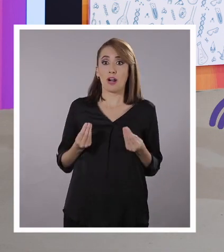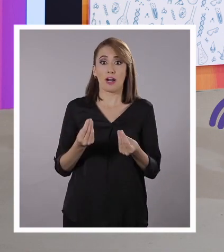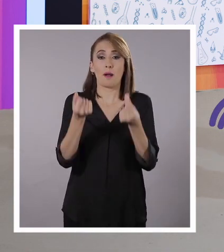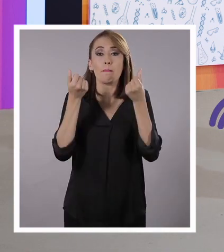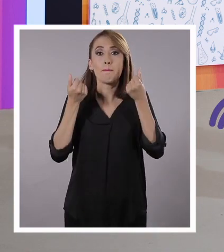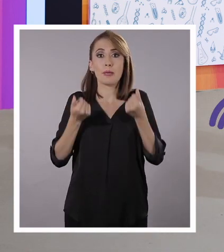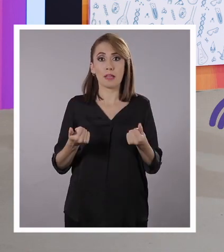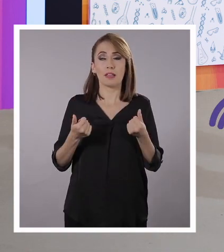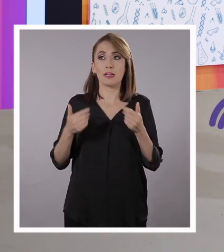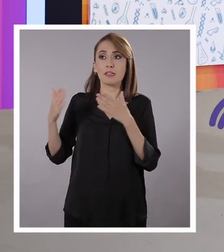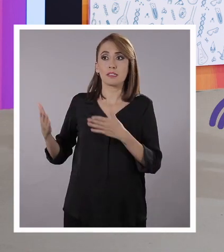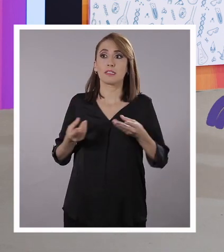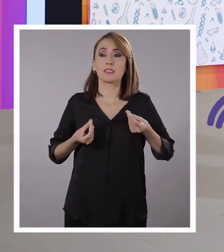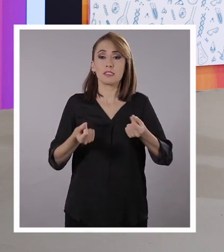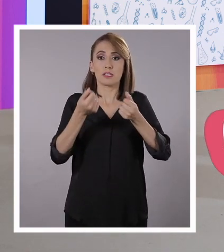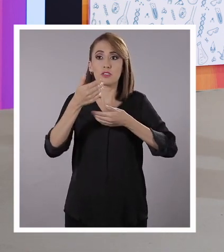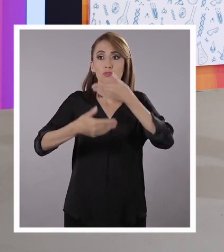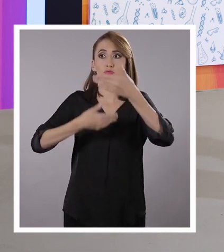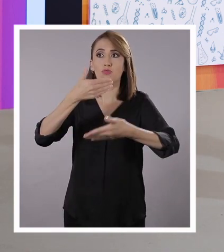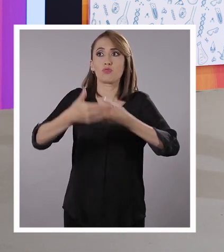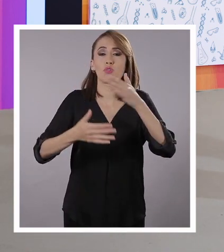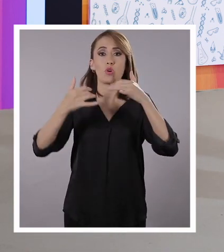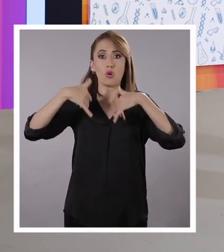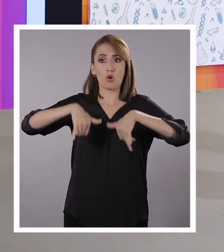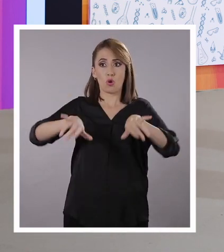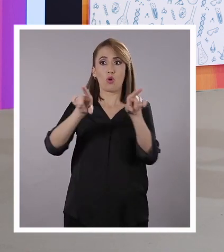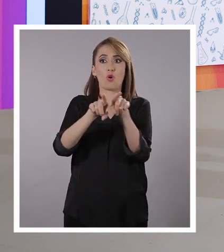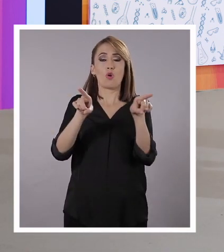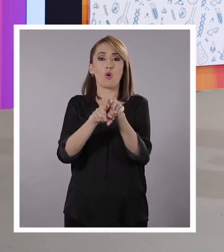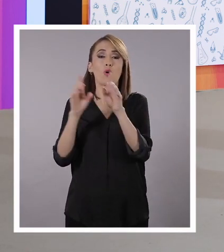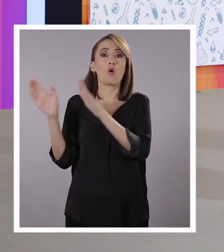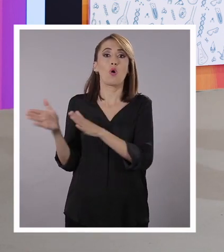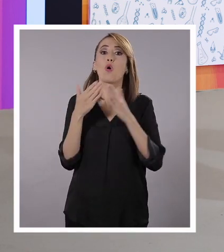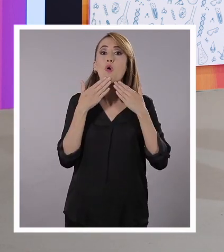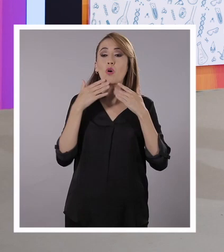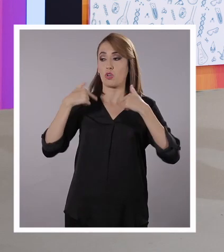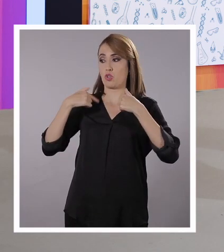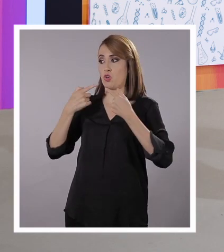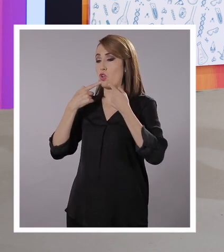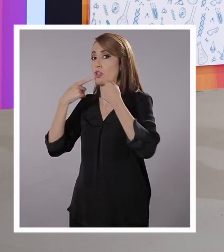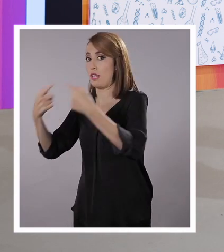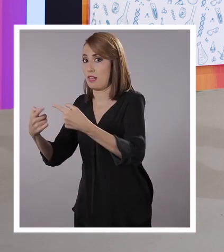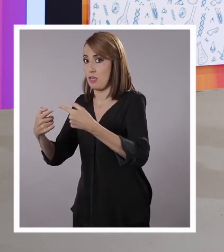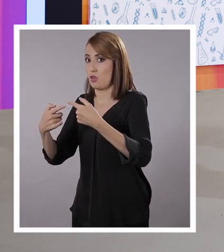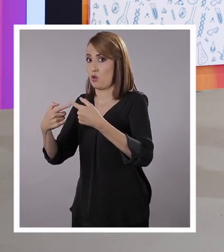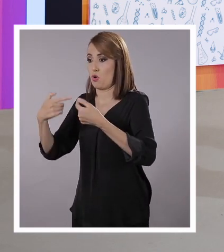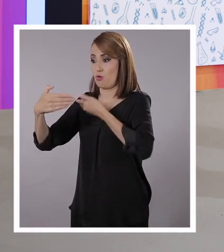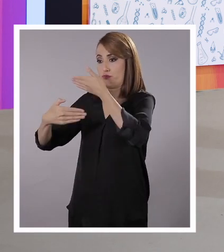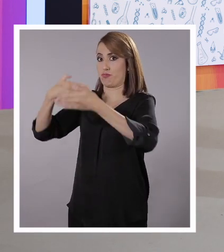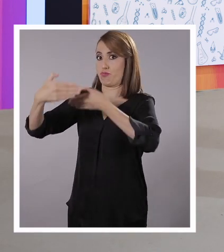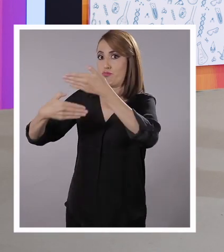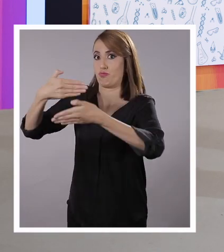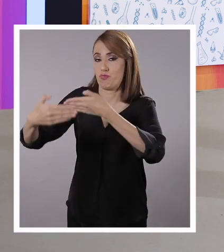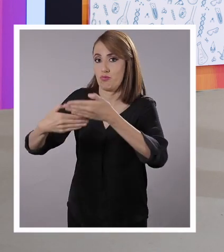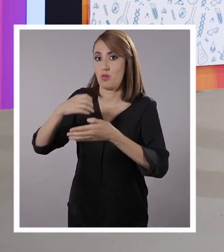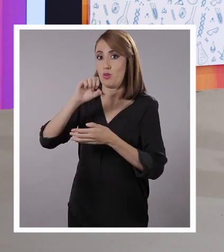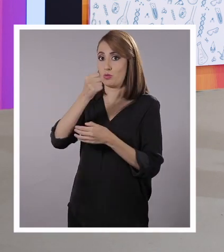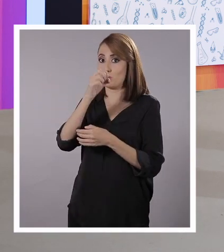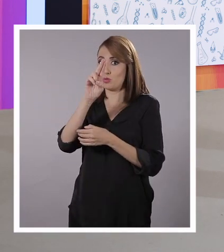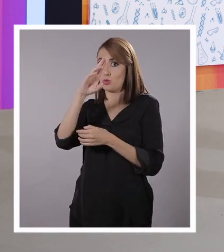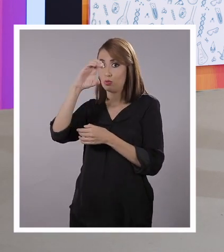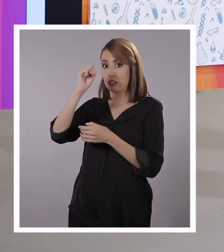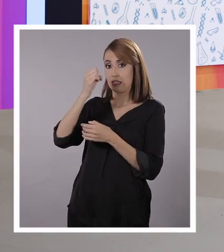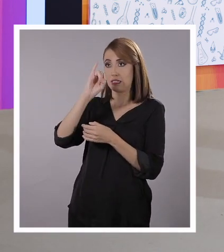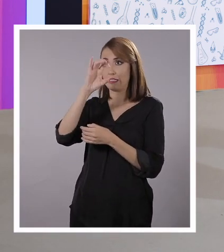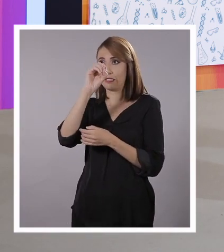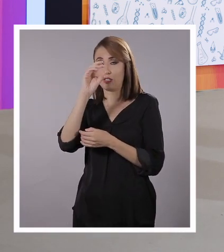de rapidez y agilidad mental. Así que ponte las pilas. Te voy a dictar una sucesión y tú me tienes que decir cuál es el patrón. Si